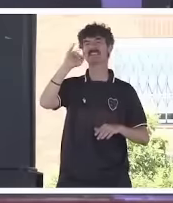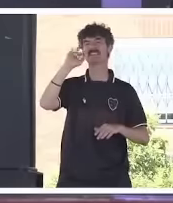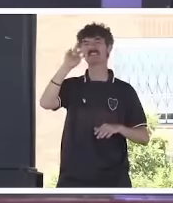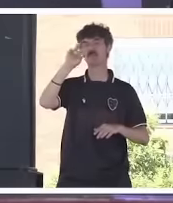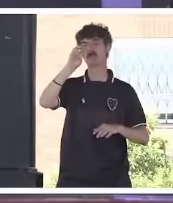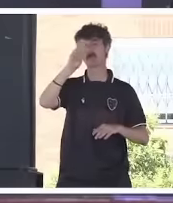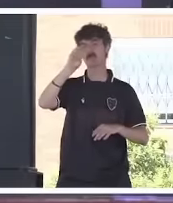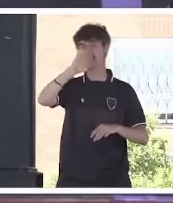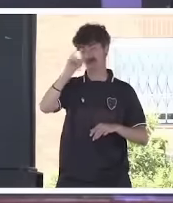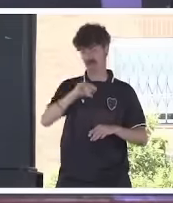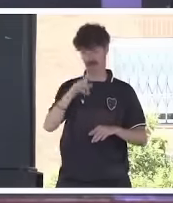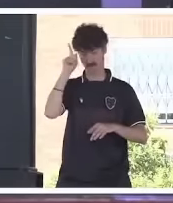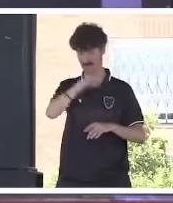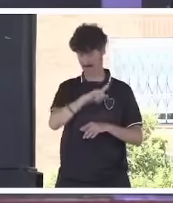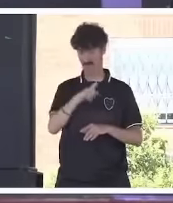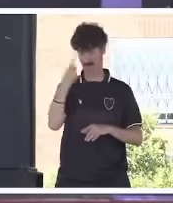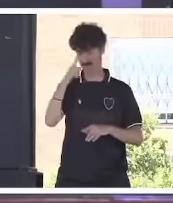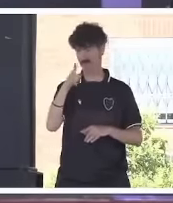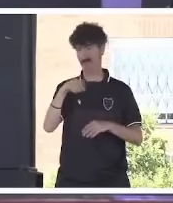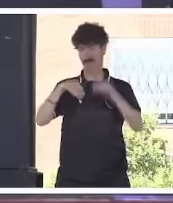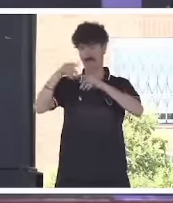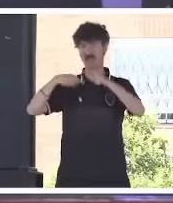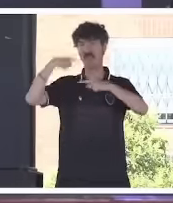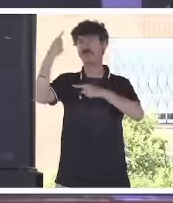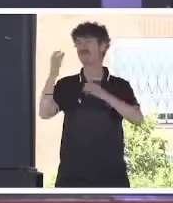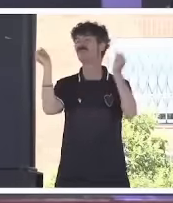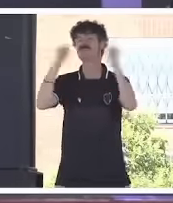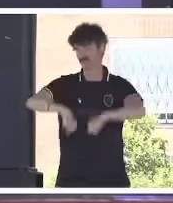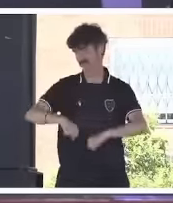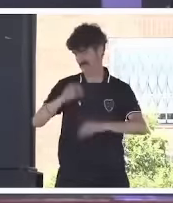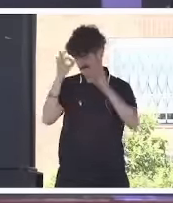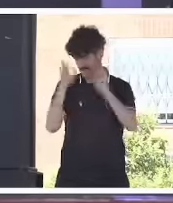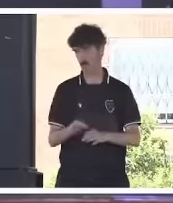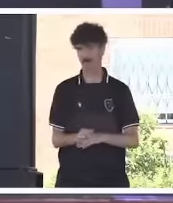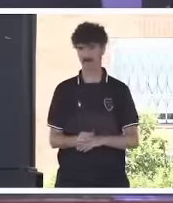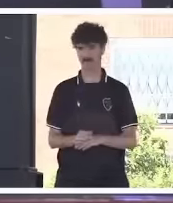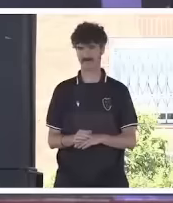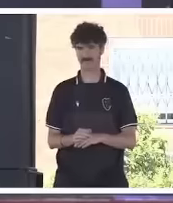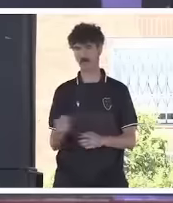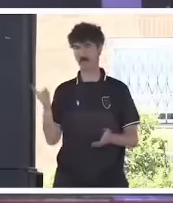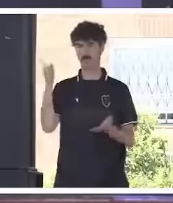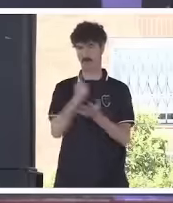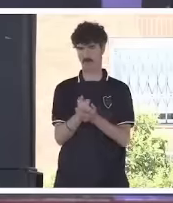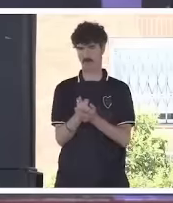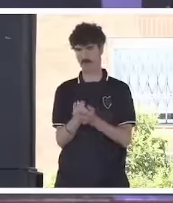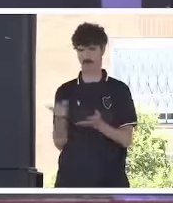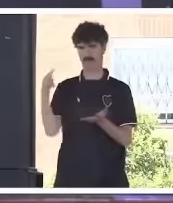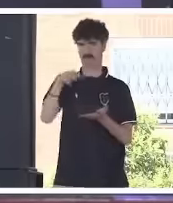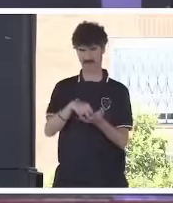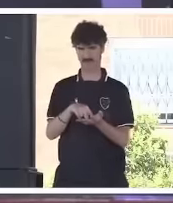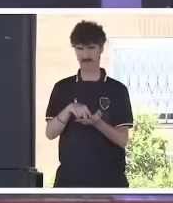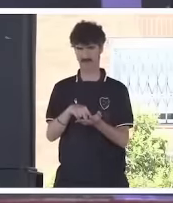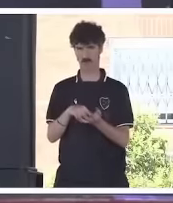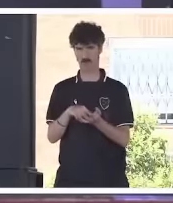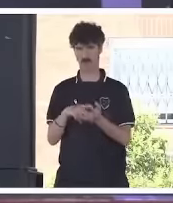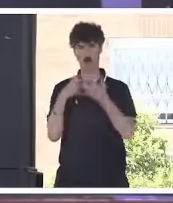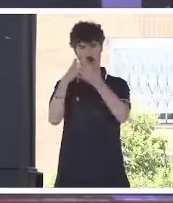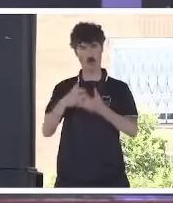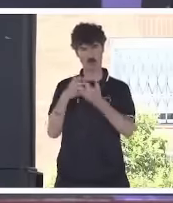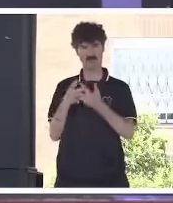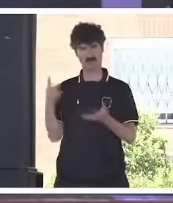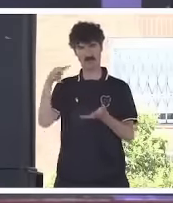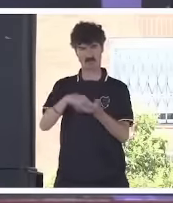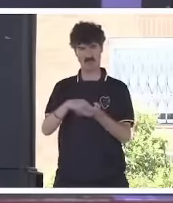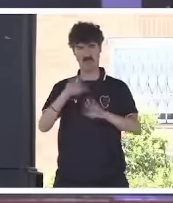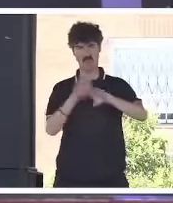cuanto pase la campaña electoral. Y frente a eso, compañeros y compañeras, hay que volver a levantarse, hay que volver a poner en pie